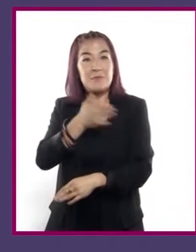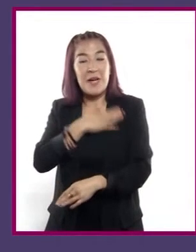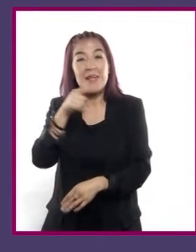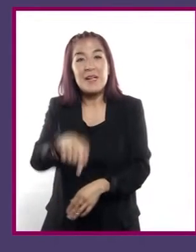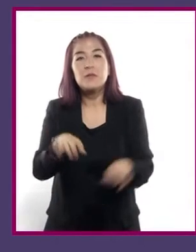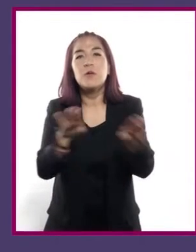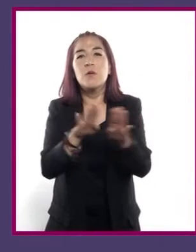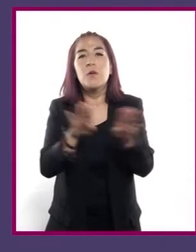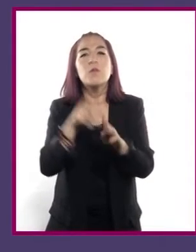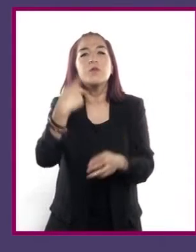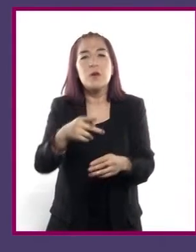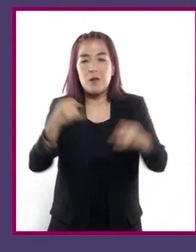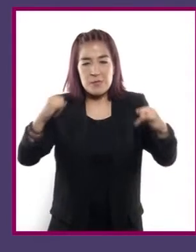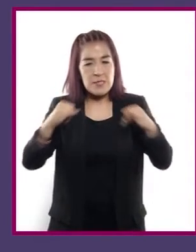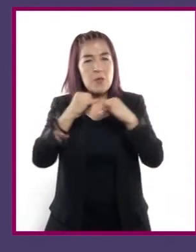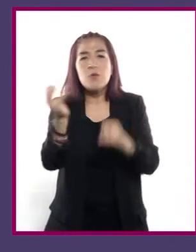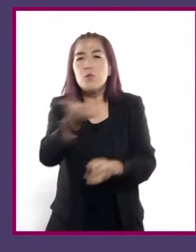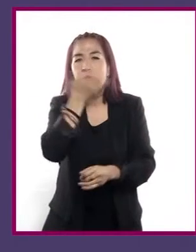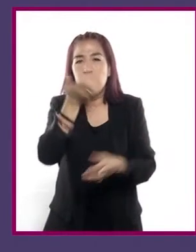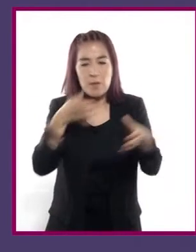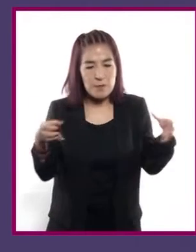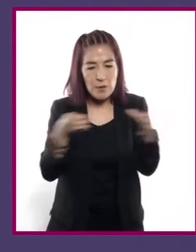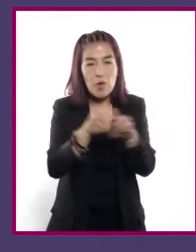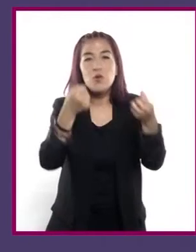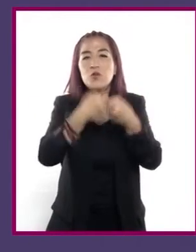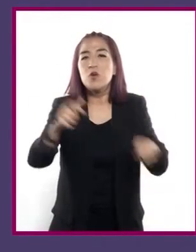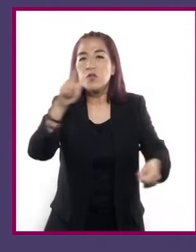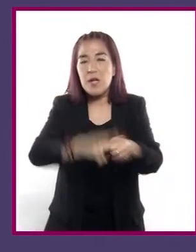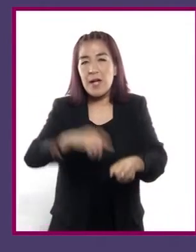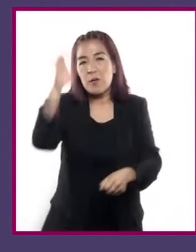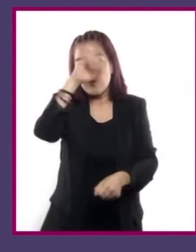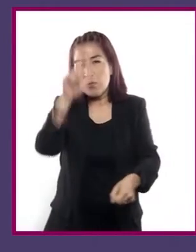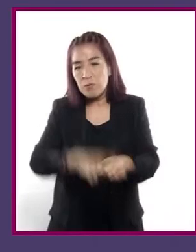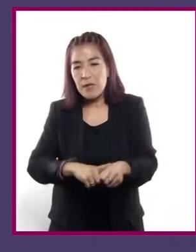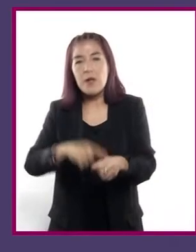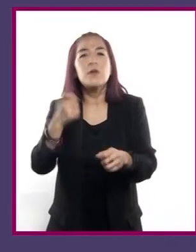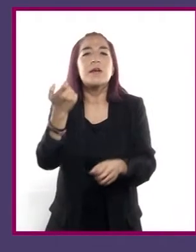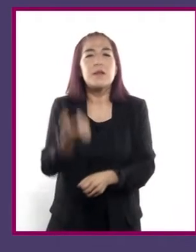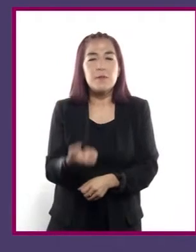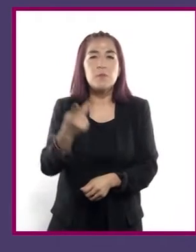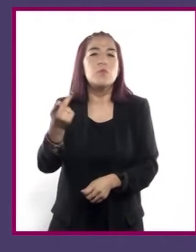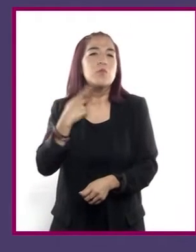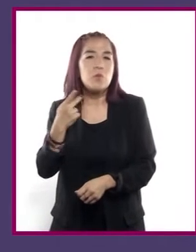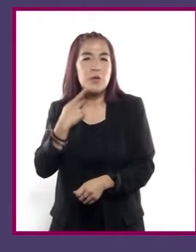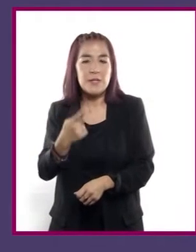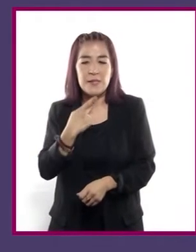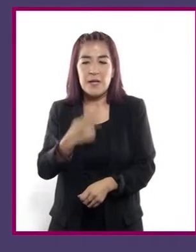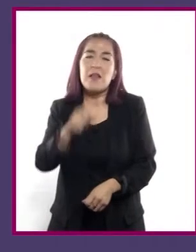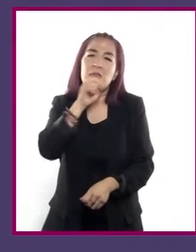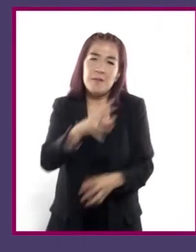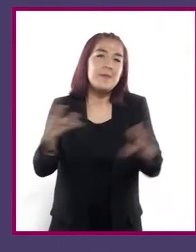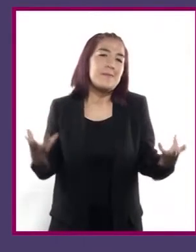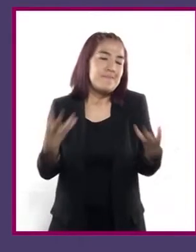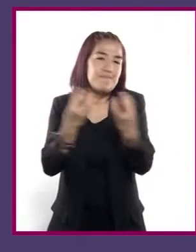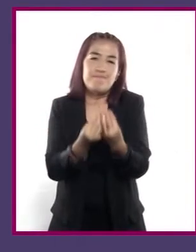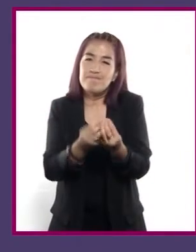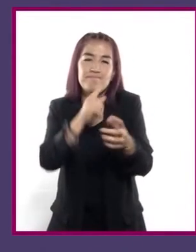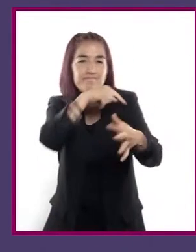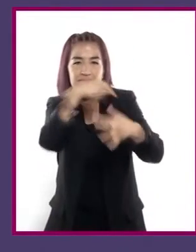sus propias instituciones sociales, económicas, culturales y políticas o parte de